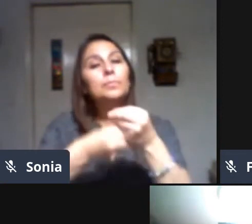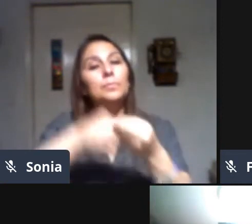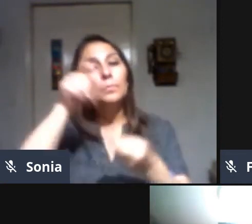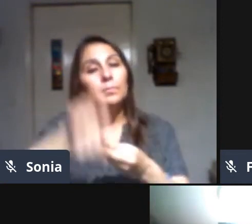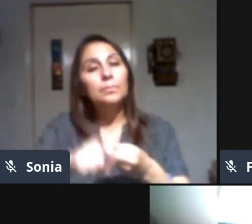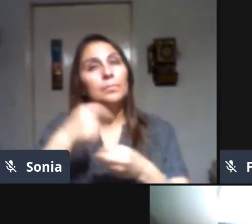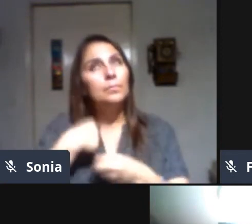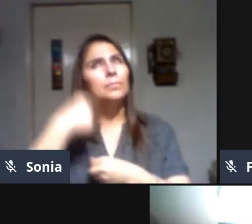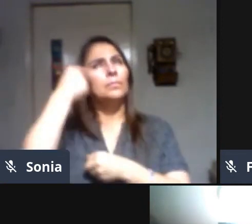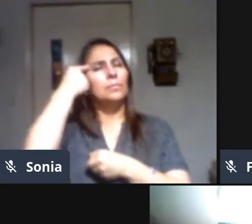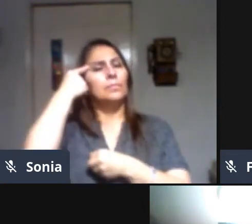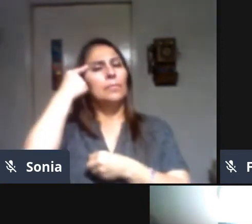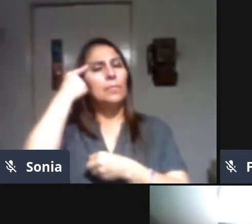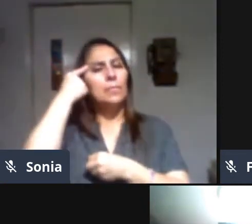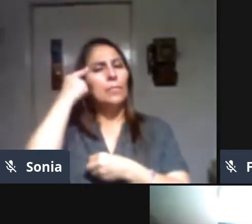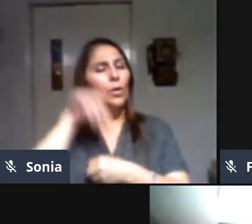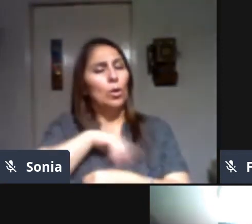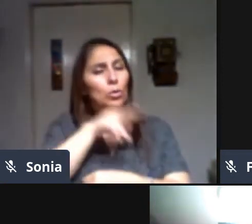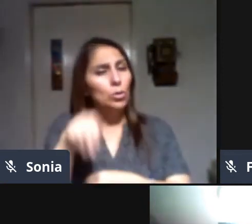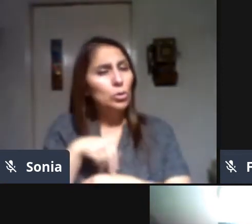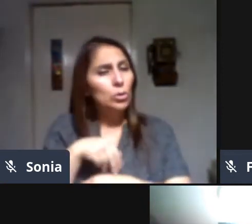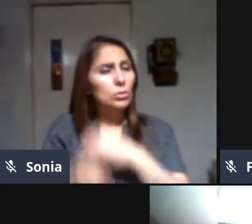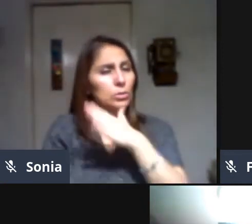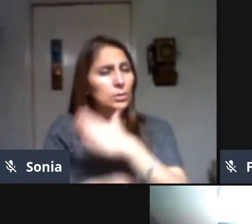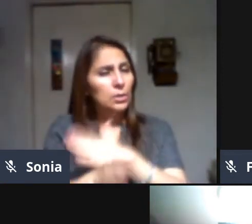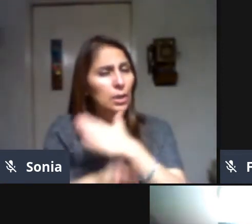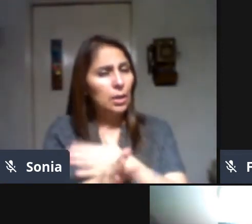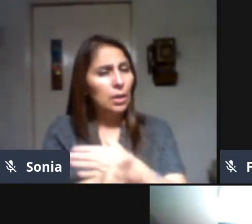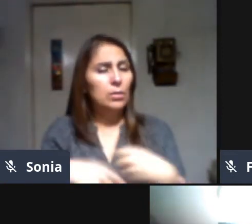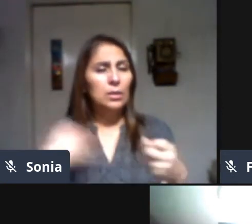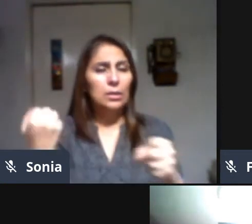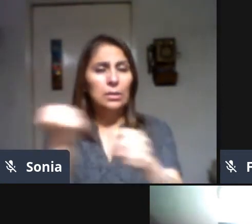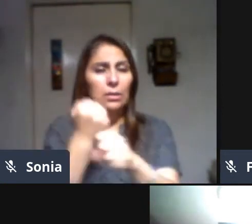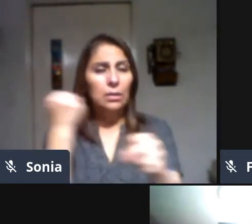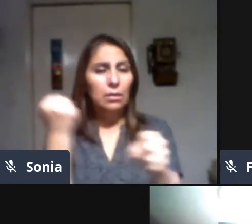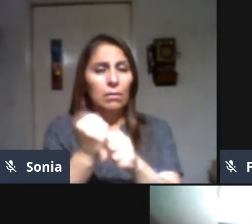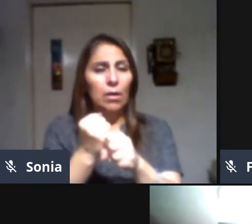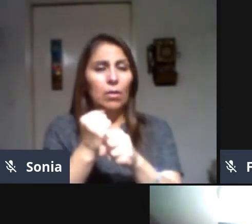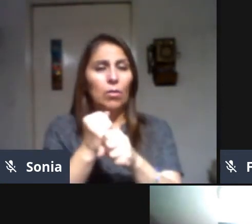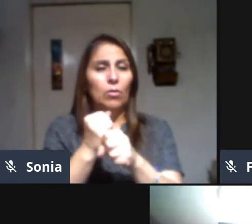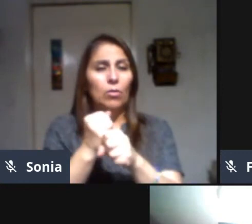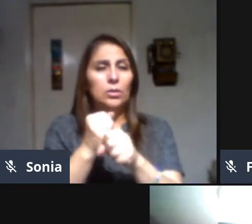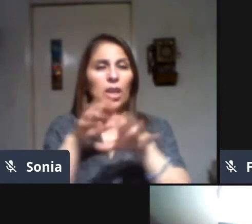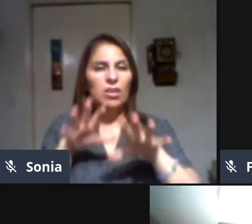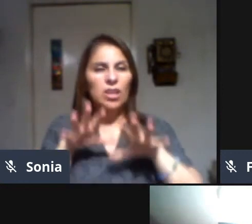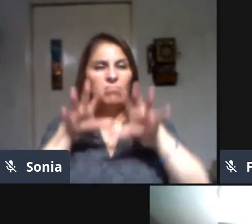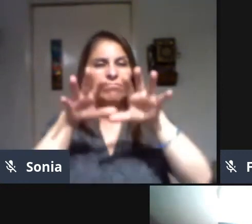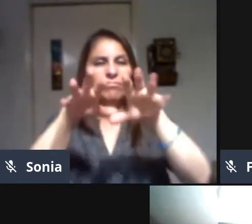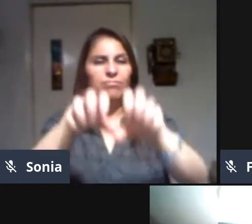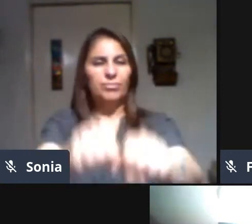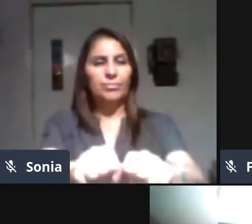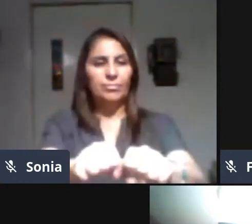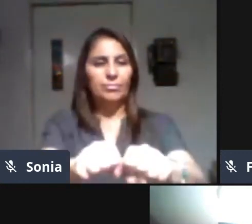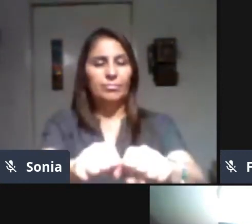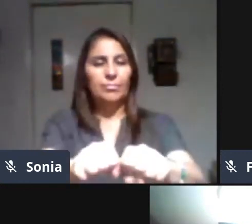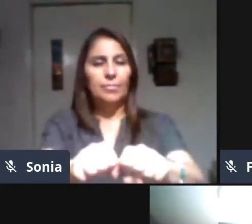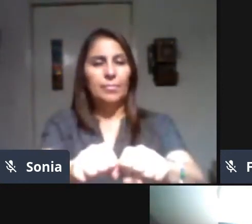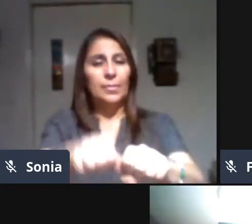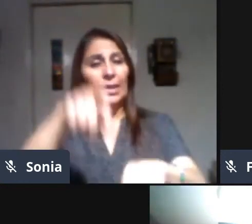seguimos en este ejercicio colonial donde es necesario